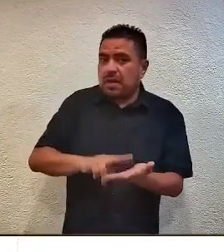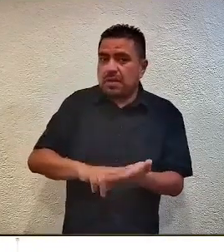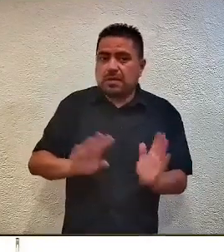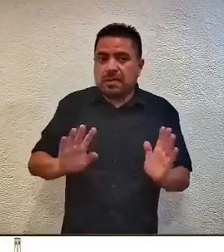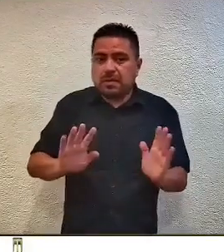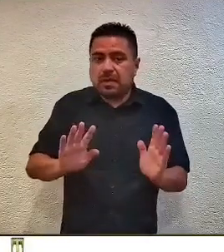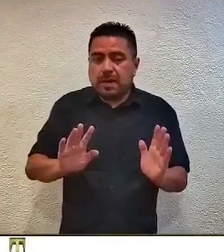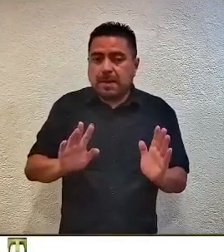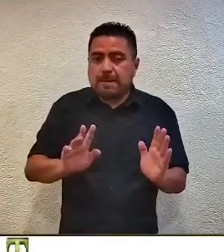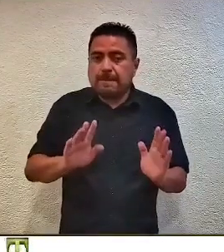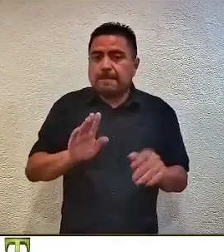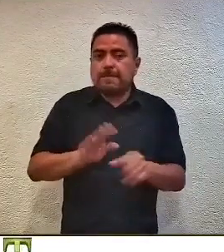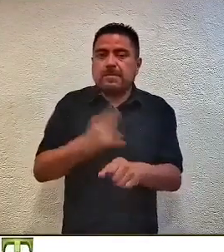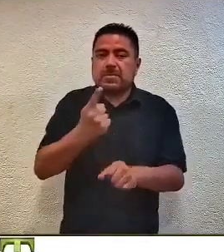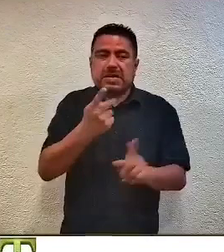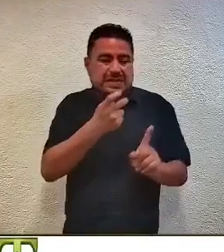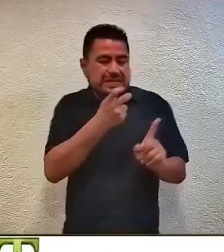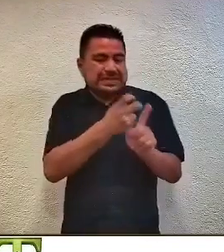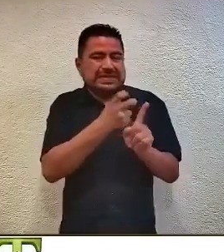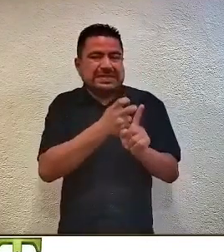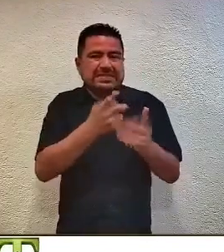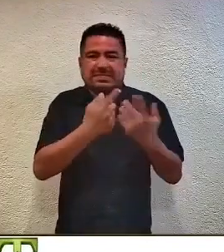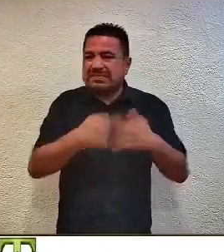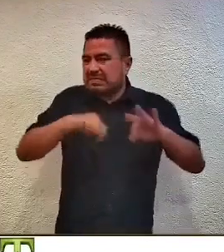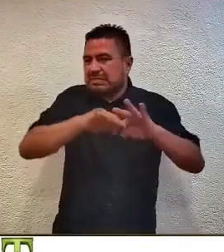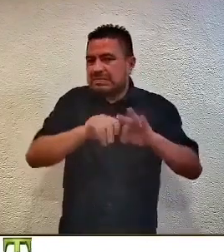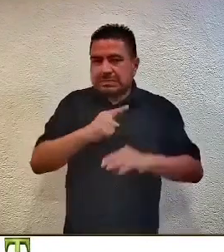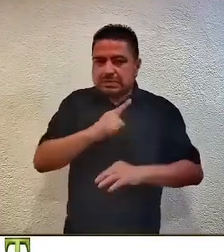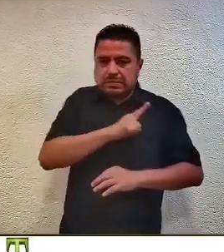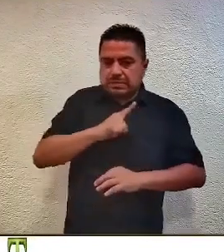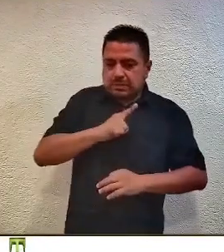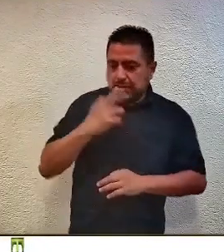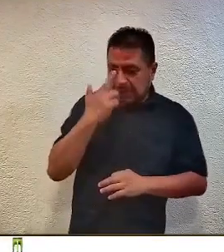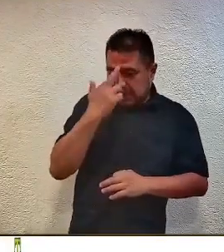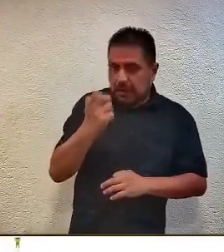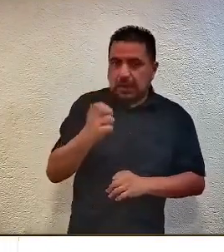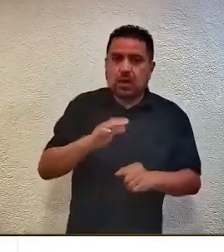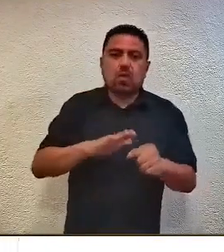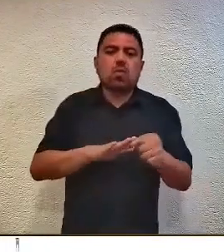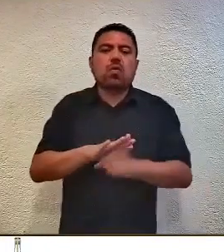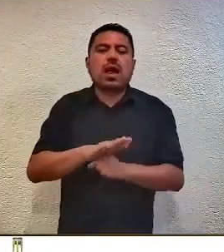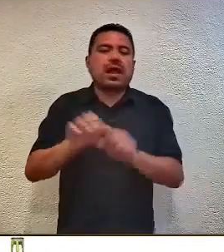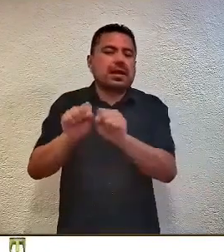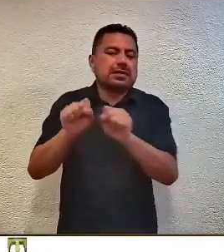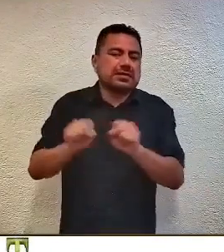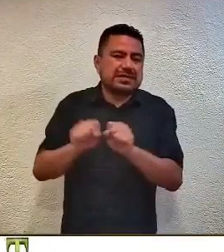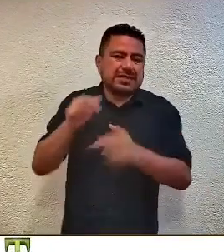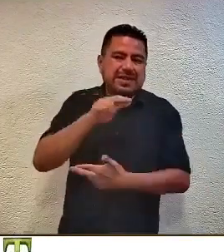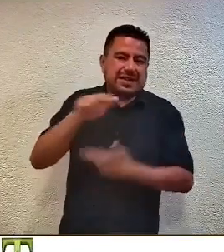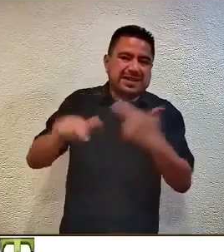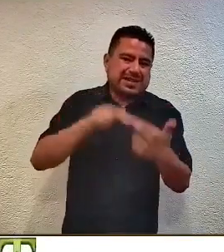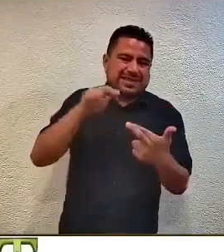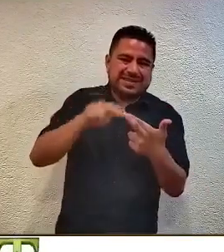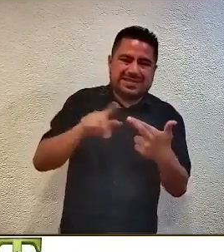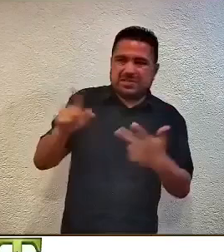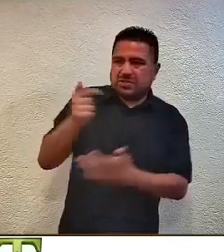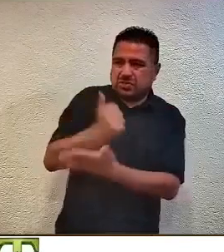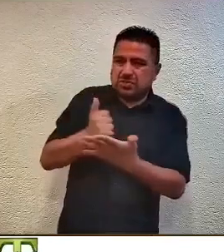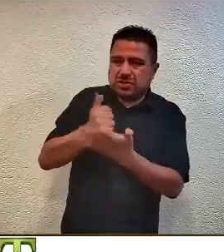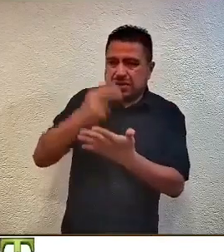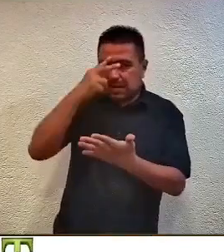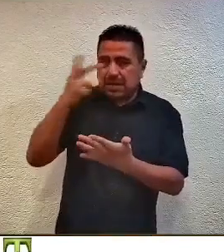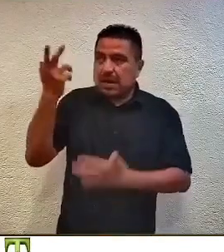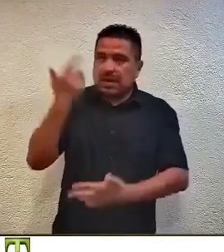todo porque esta fue la principal razón por la cual Sala Regional revocó la